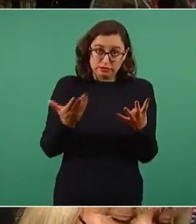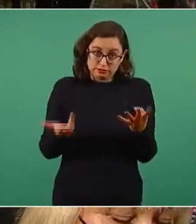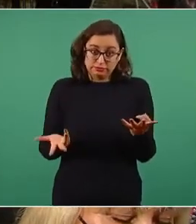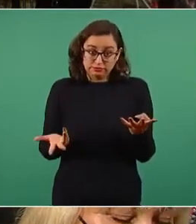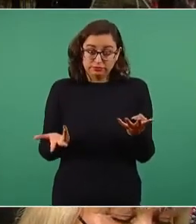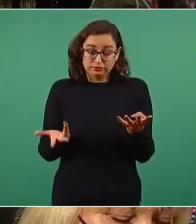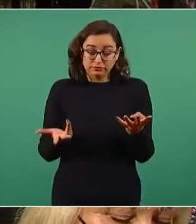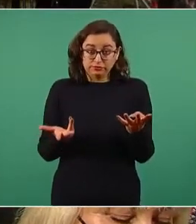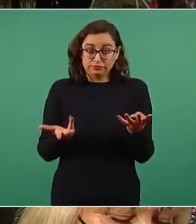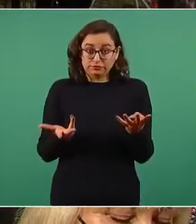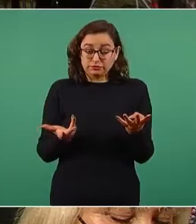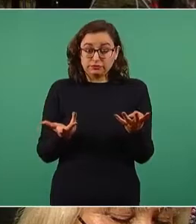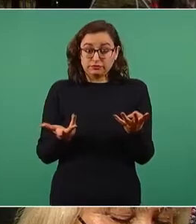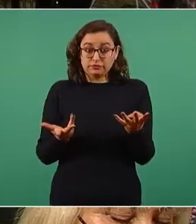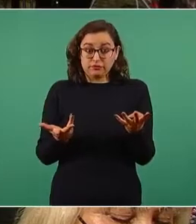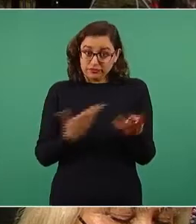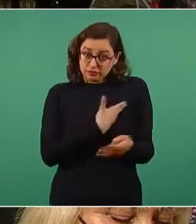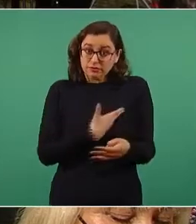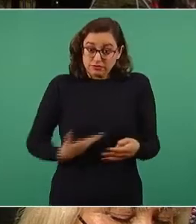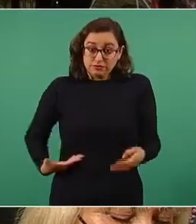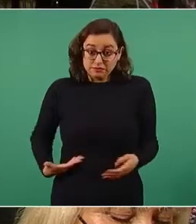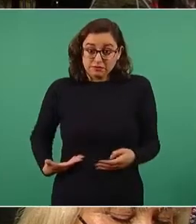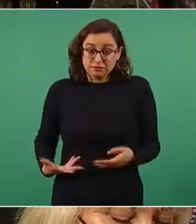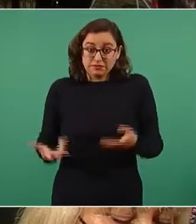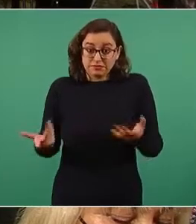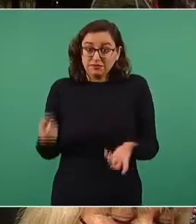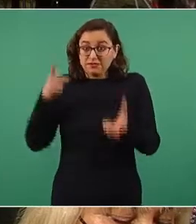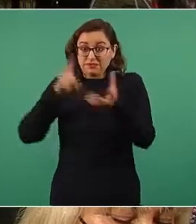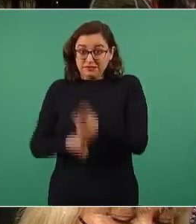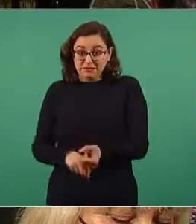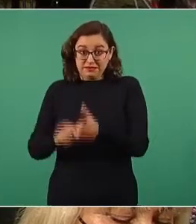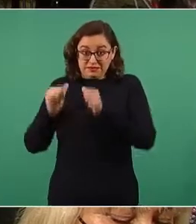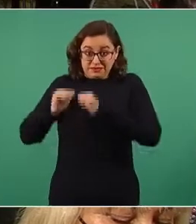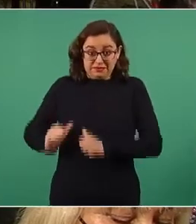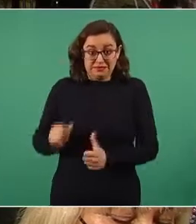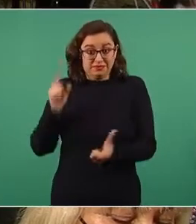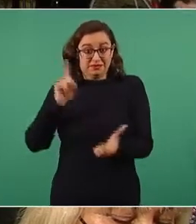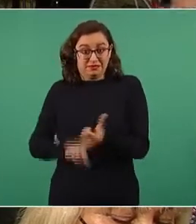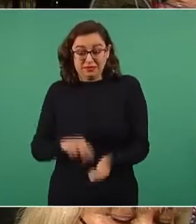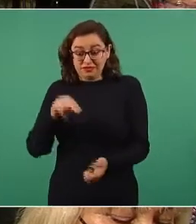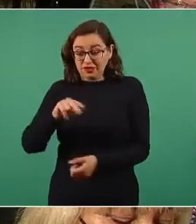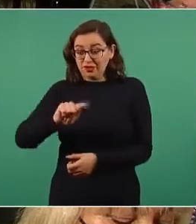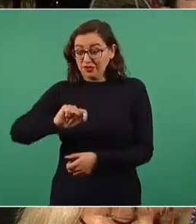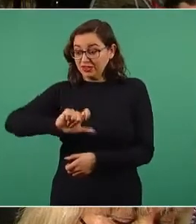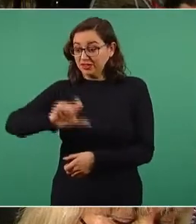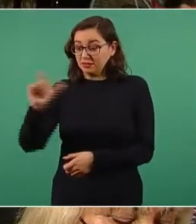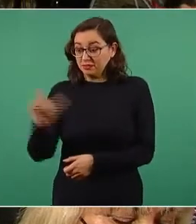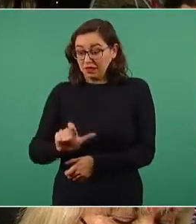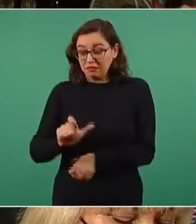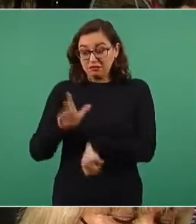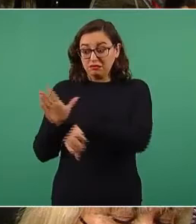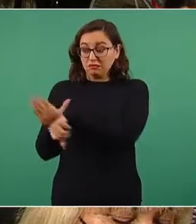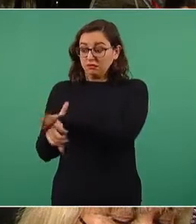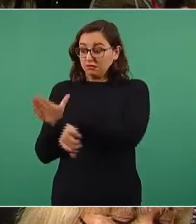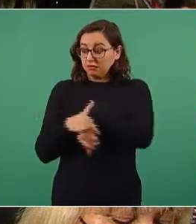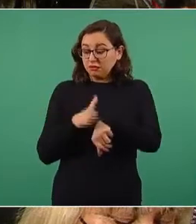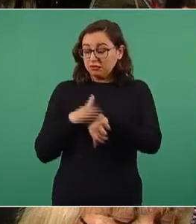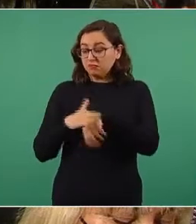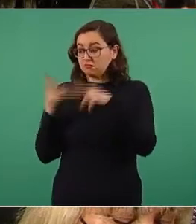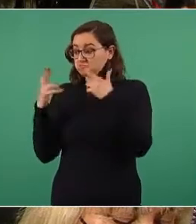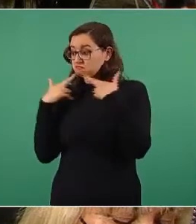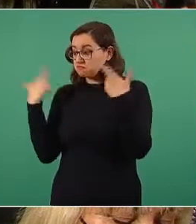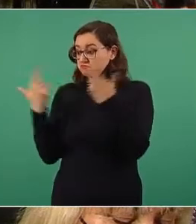momento preside la Junta de Gobierno y simplemente con una convocatoria a la Junta de Gobierno, que por cierto no ha